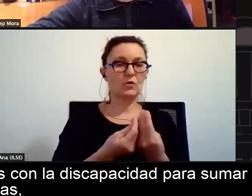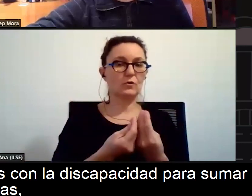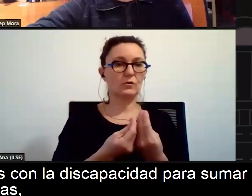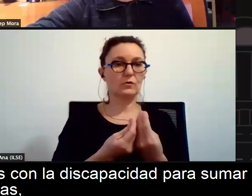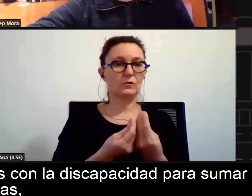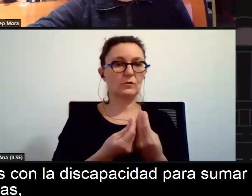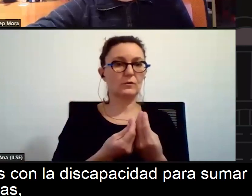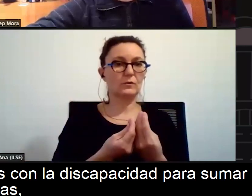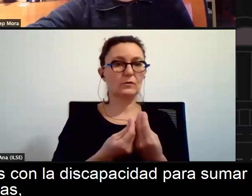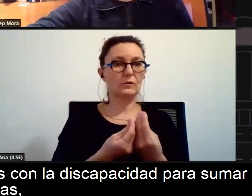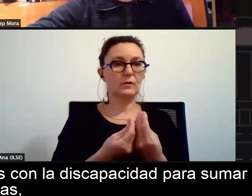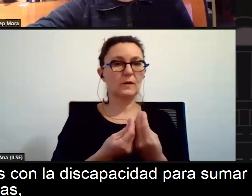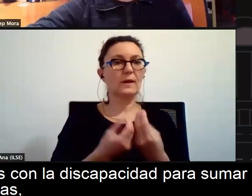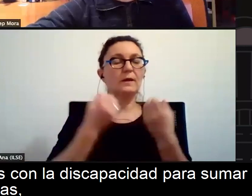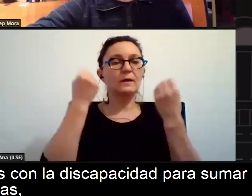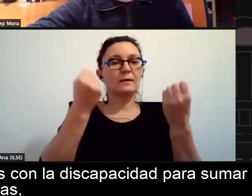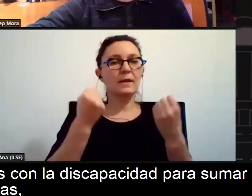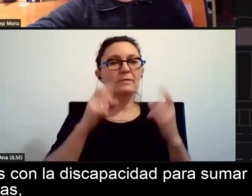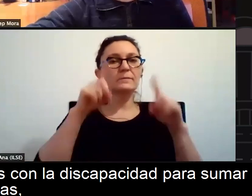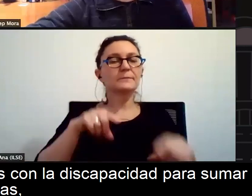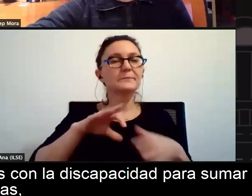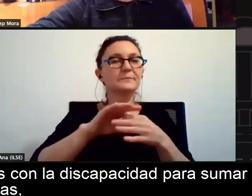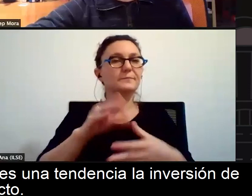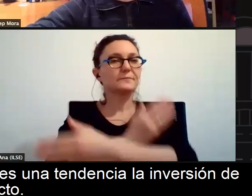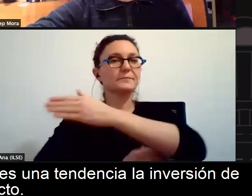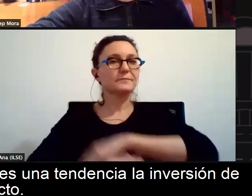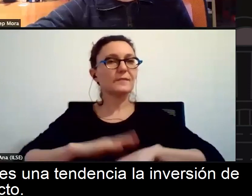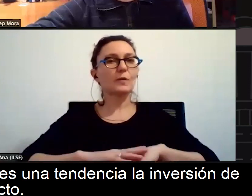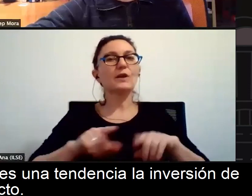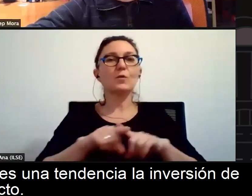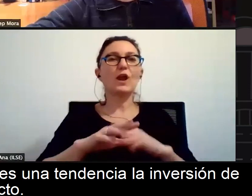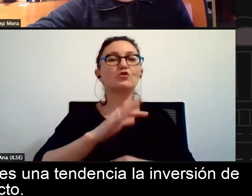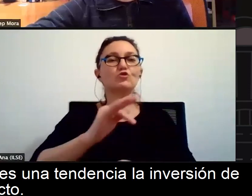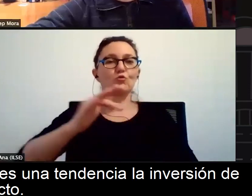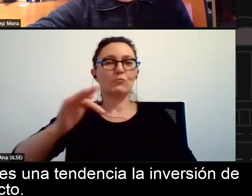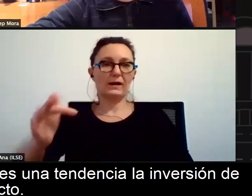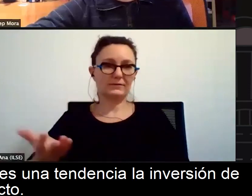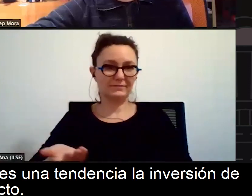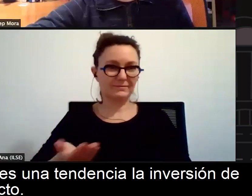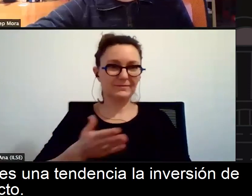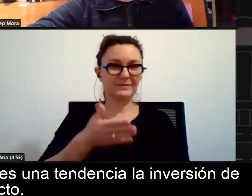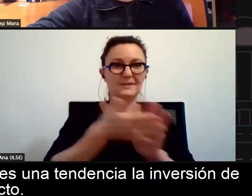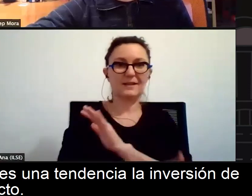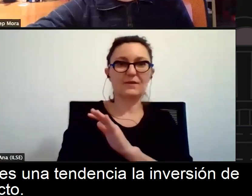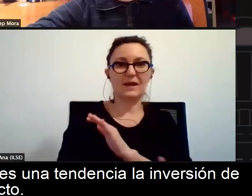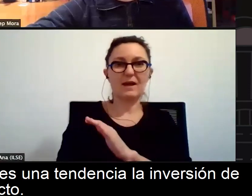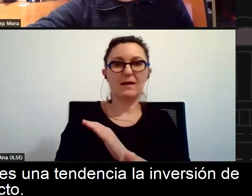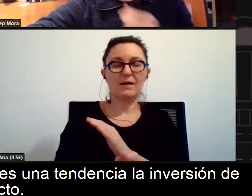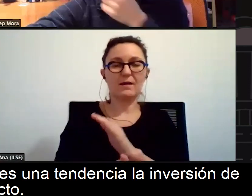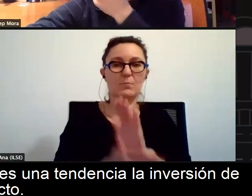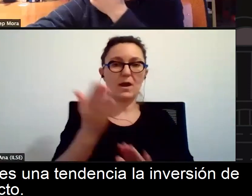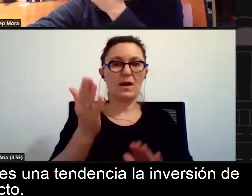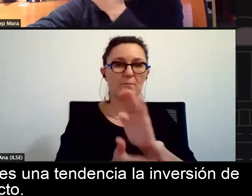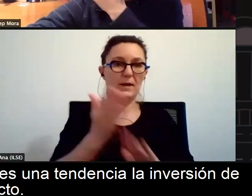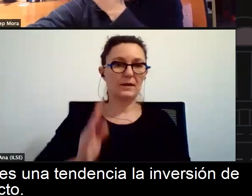relacionadas con la discapacidad para sumar fuerzas, porque obviamente sabemos, ¿no?, que es una tendencia la inversión